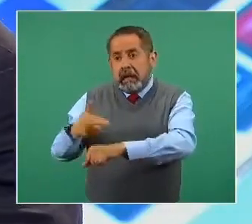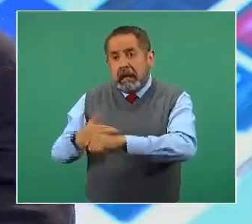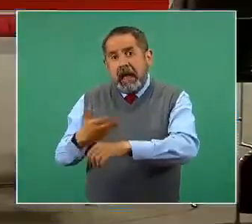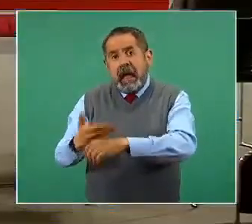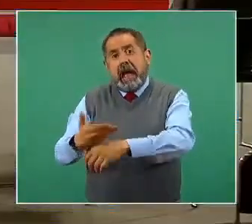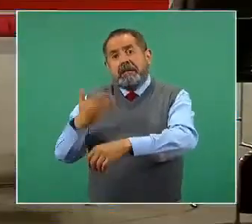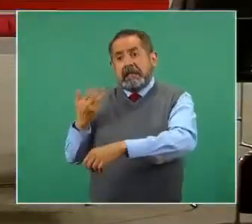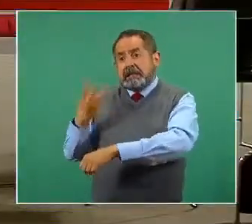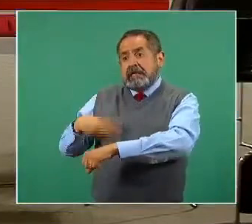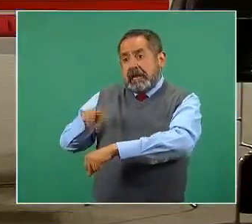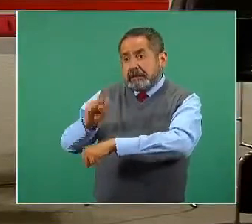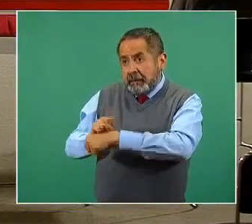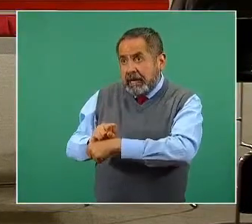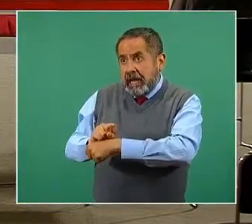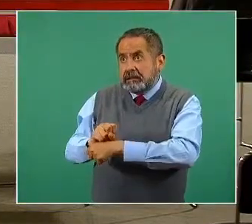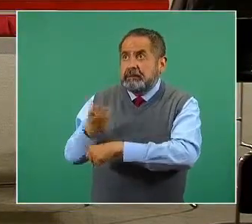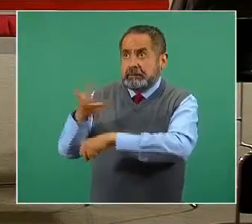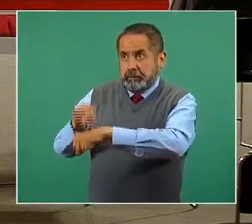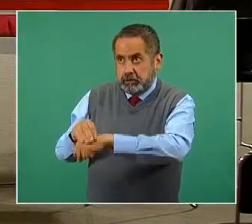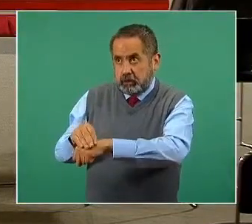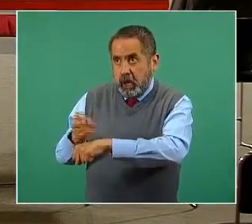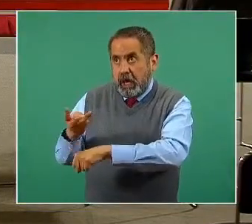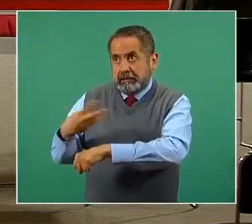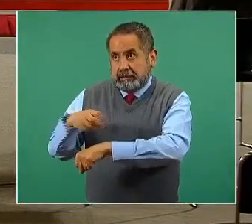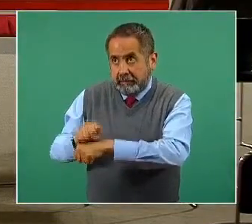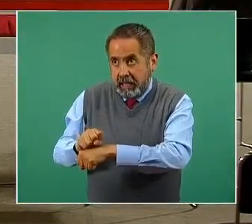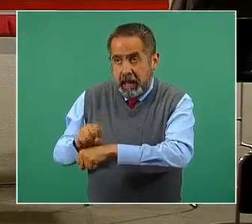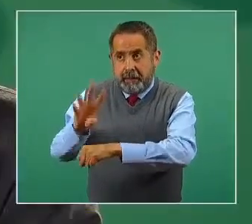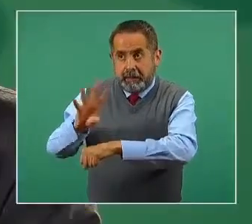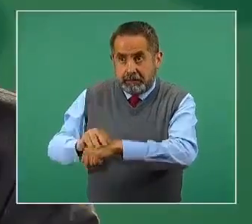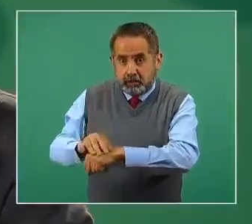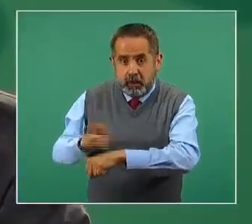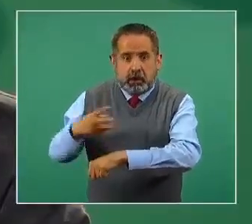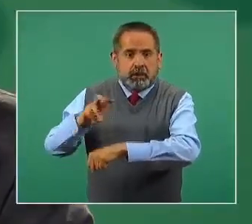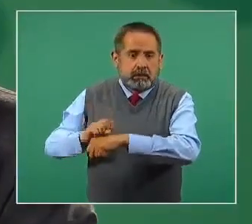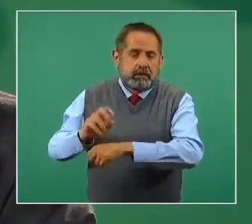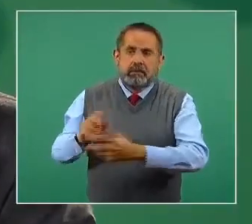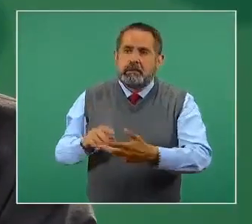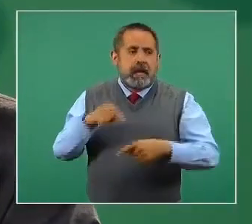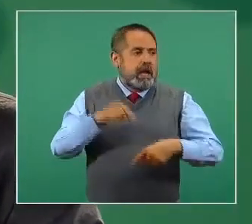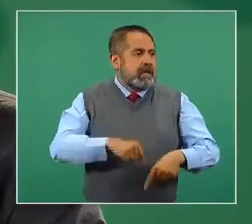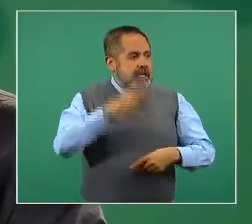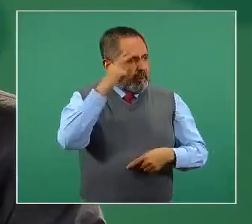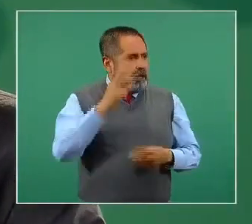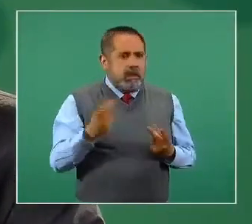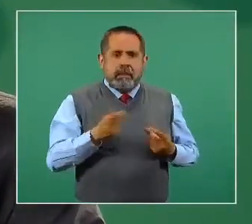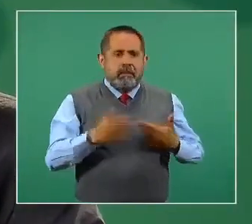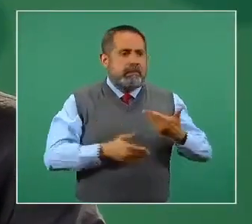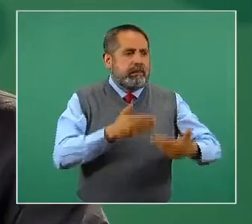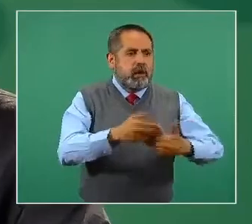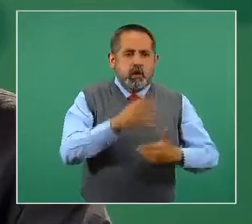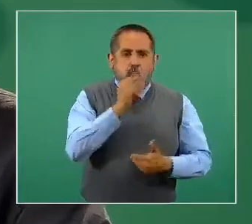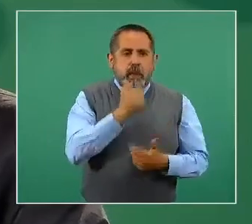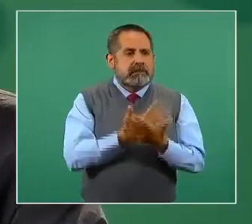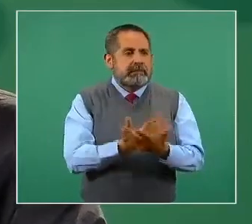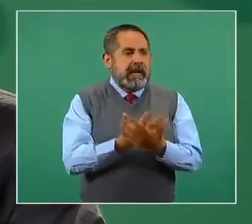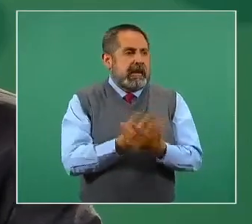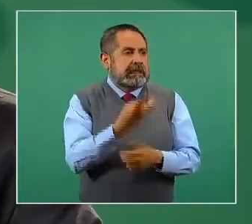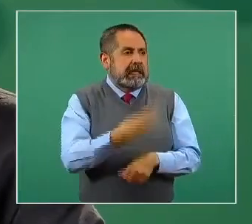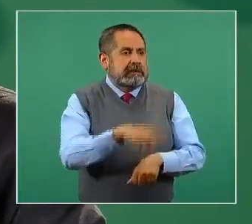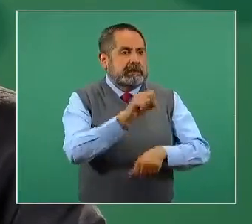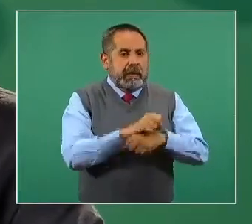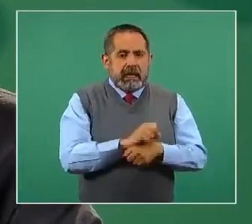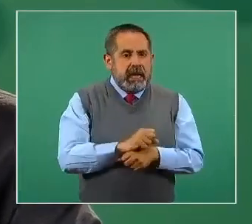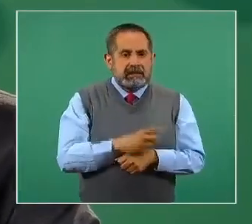3 semanas de anticipación, porque en nuestra distribución interna de la vacuna en el territorio nacional teníamos que especificar